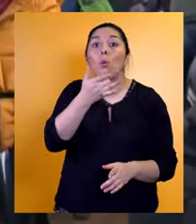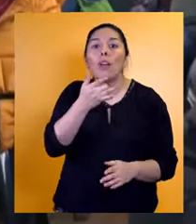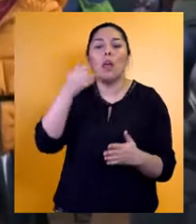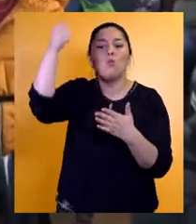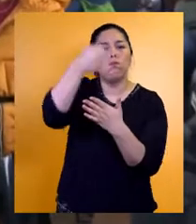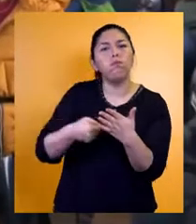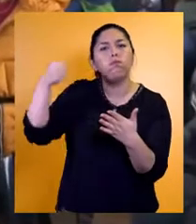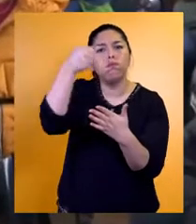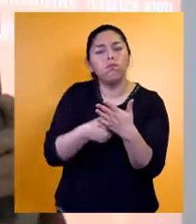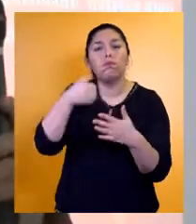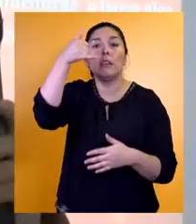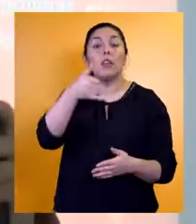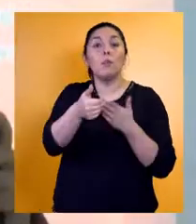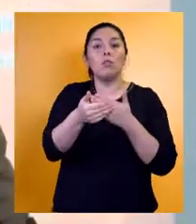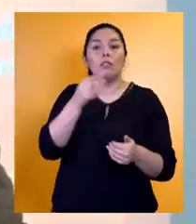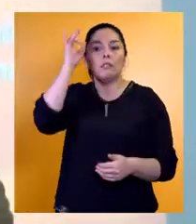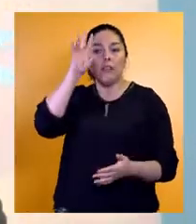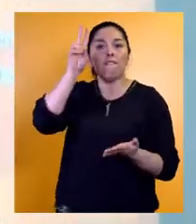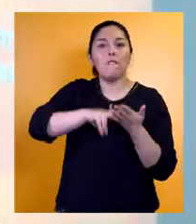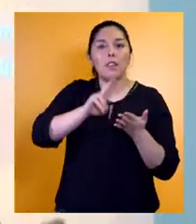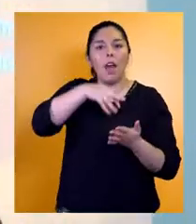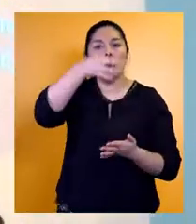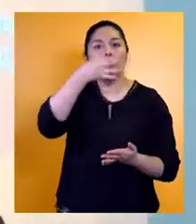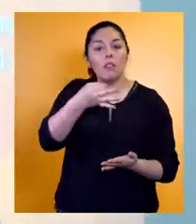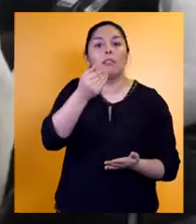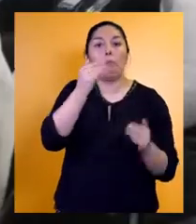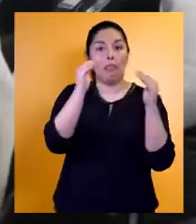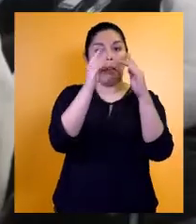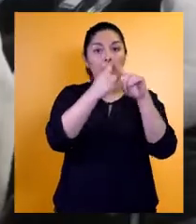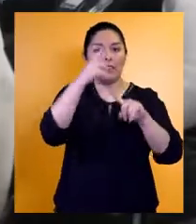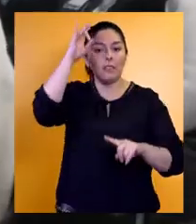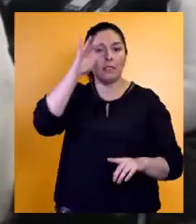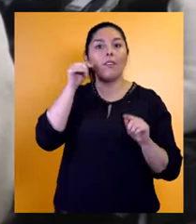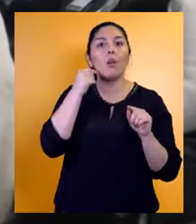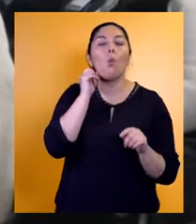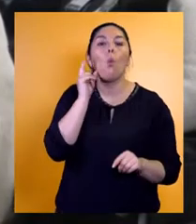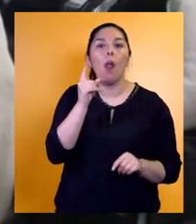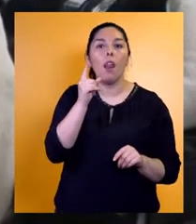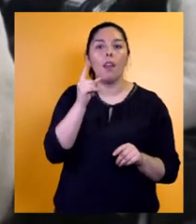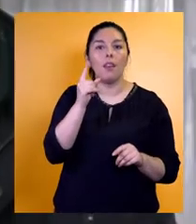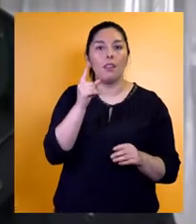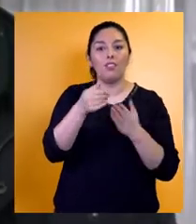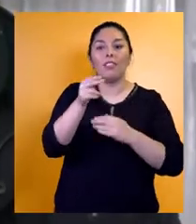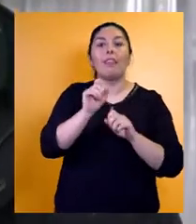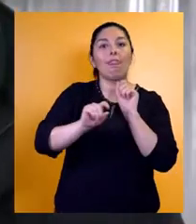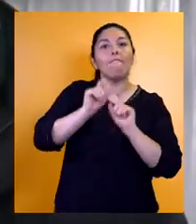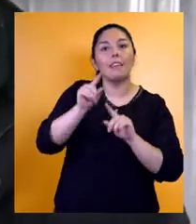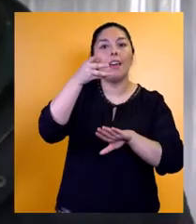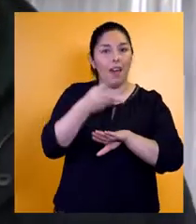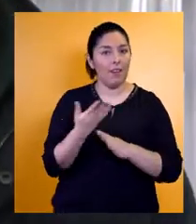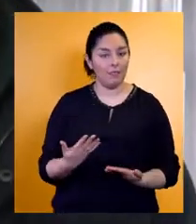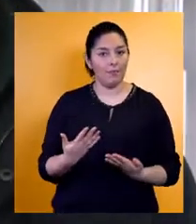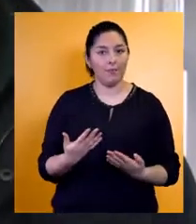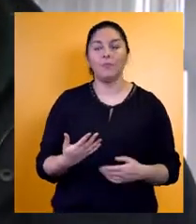ha dado siempre fue basada en la verdad y por el bienestar de la diócesis y así lo está comprendiendo el Papa, enfatizó. Tuvimos